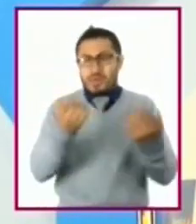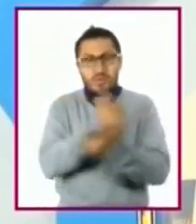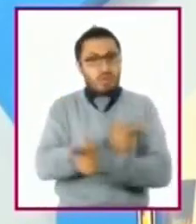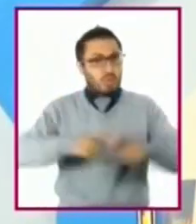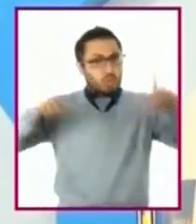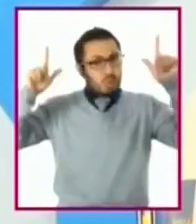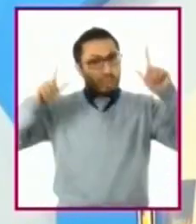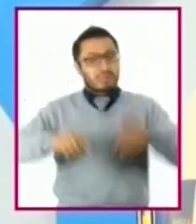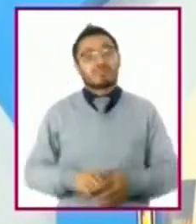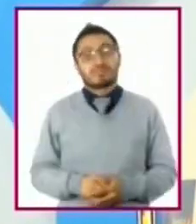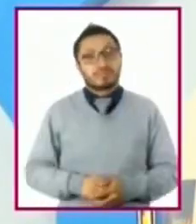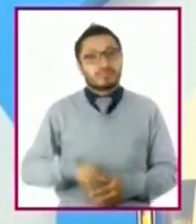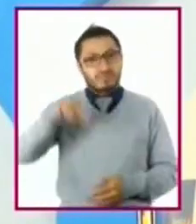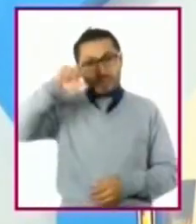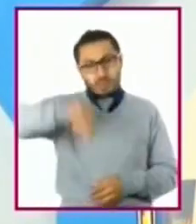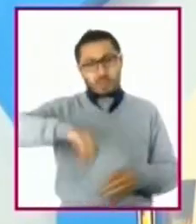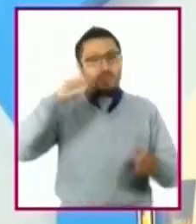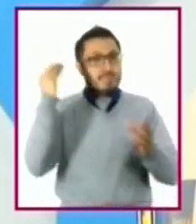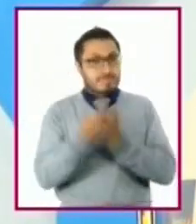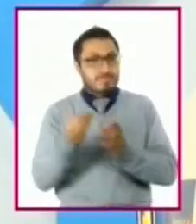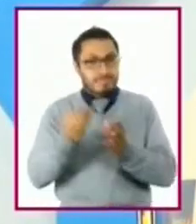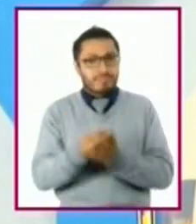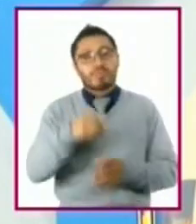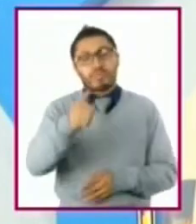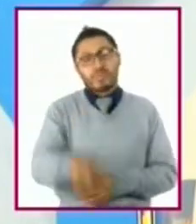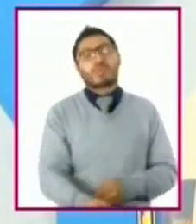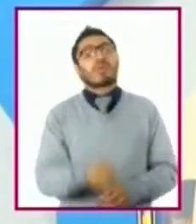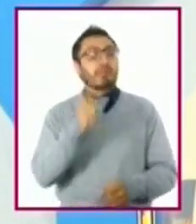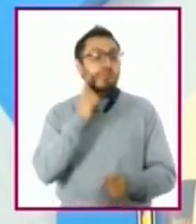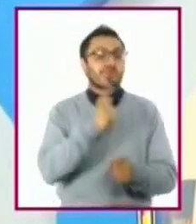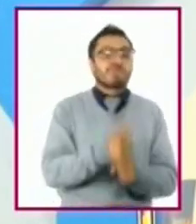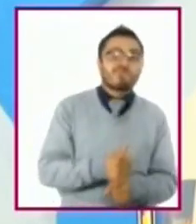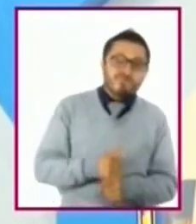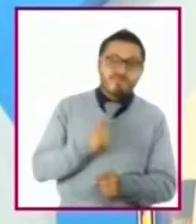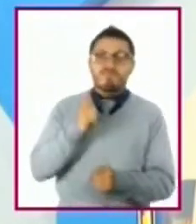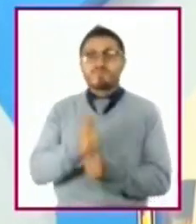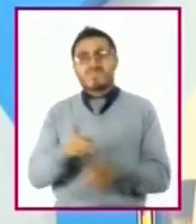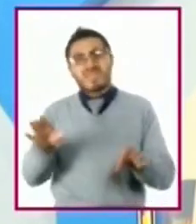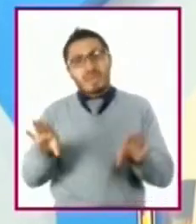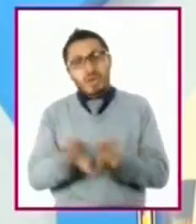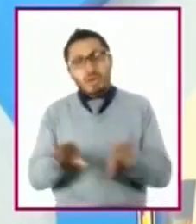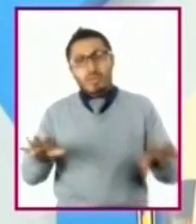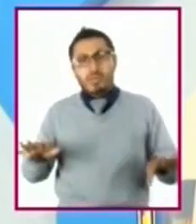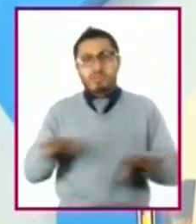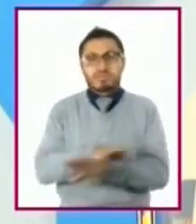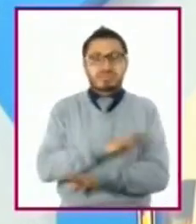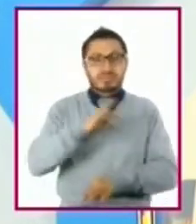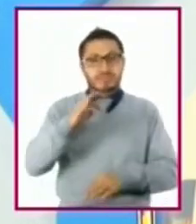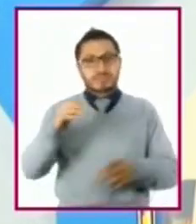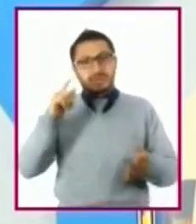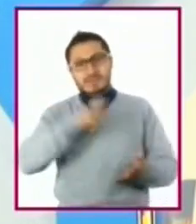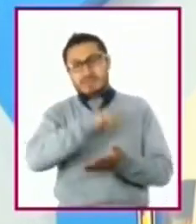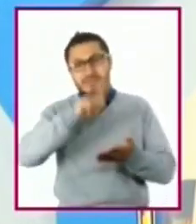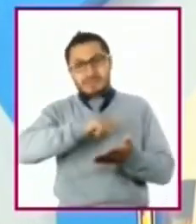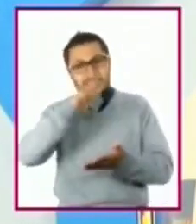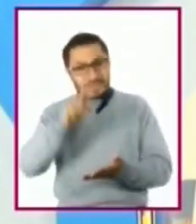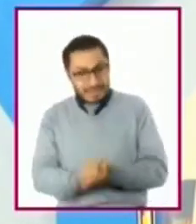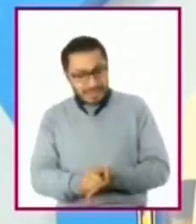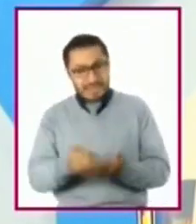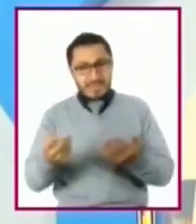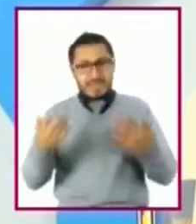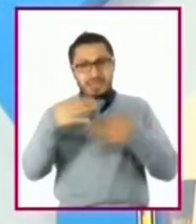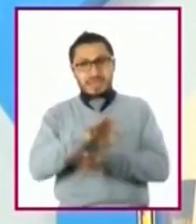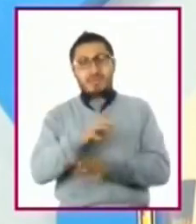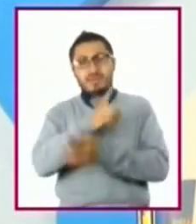humano. En esta sesión pudiste corroborar cómo fue la evolución de los tratados y leyes relacionados con los